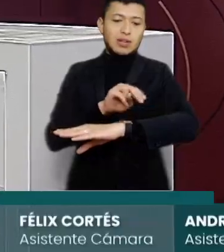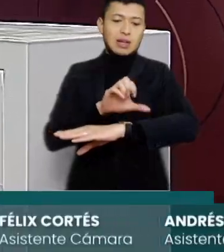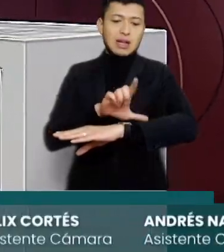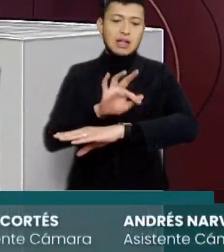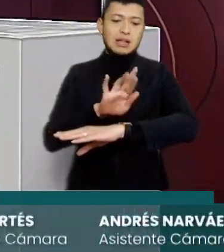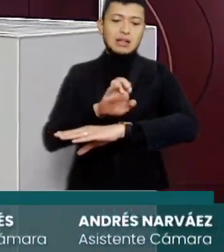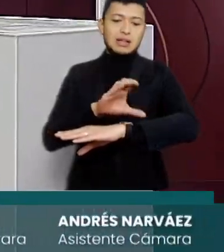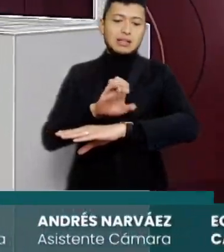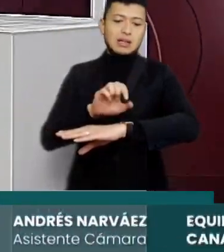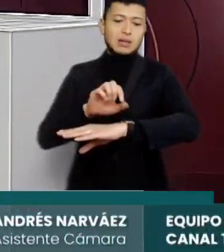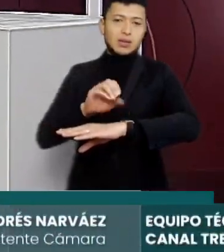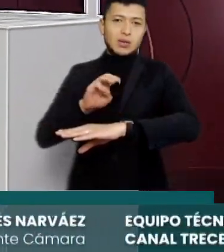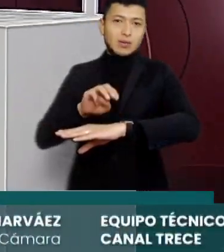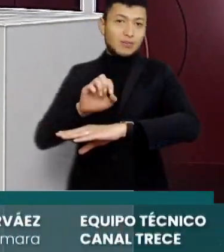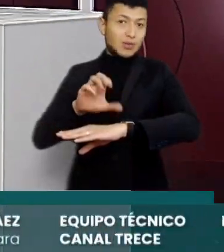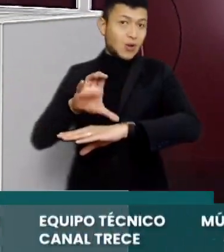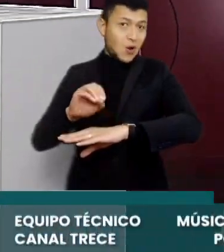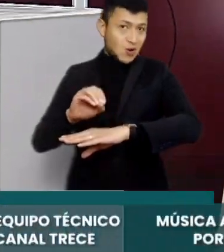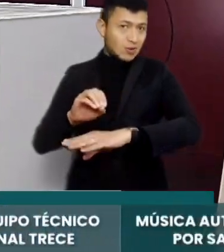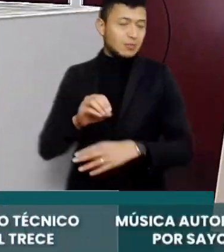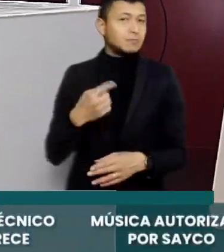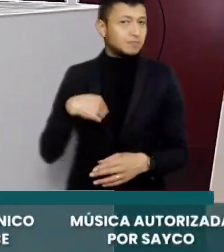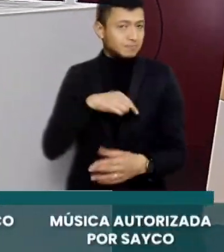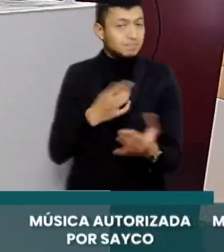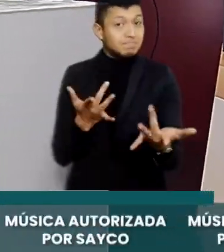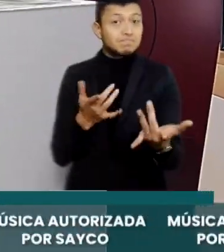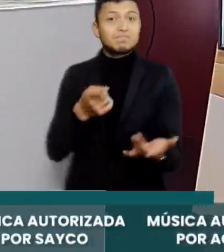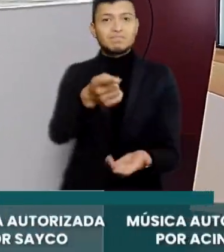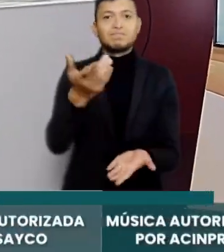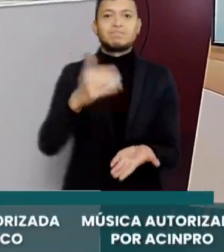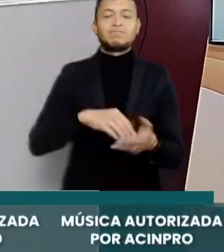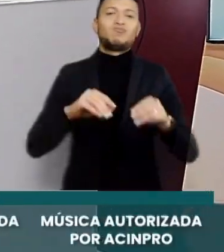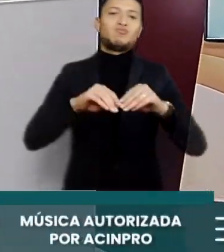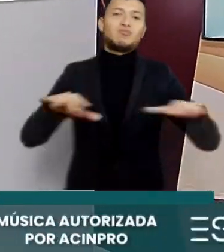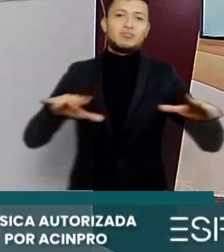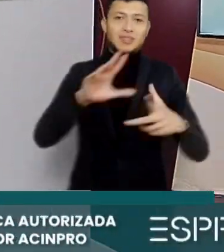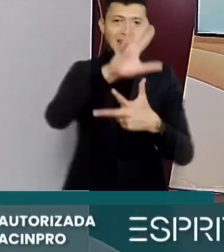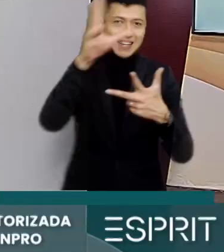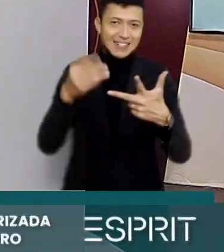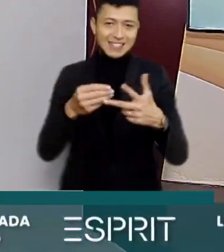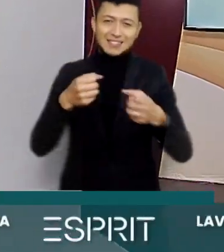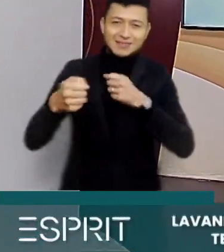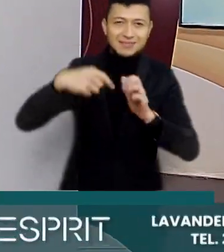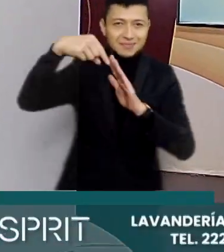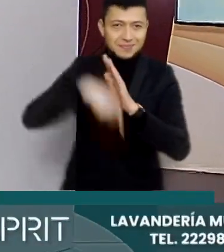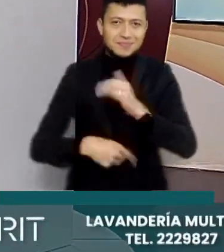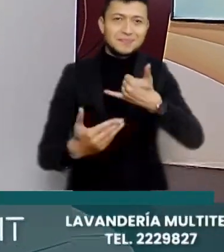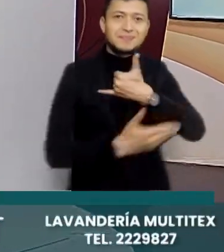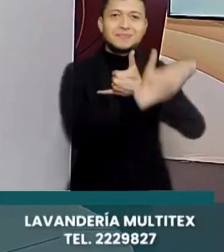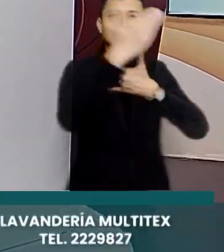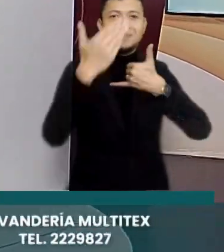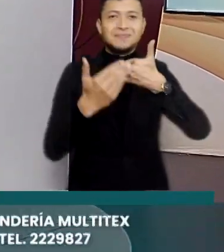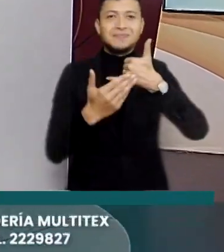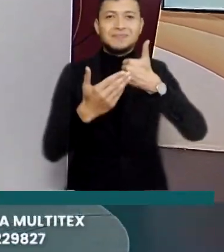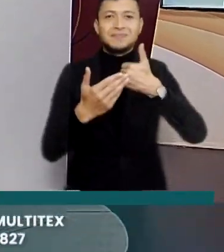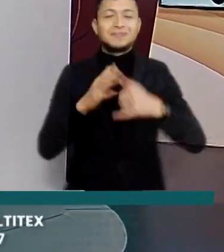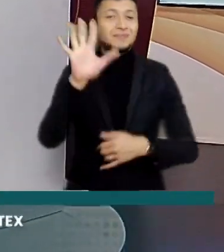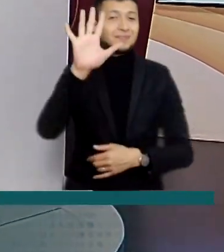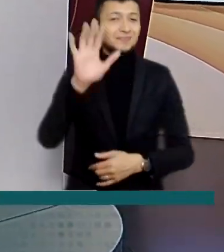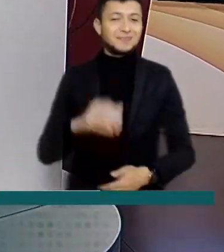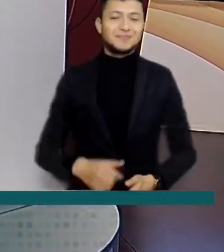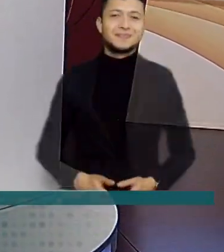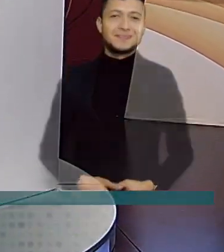.canal13.com.co Los esperamos en una nueva emisión de Enlace 13, periodismo a profundidad en nuestras